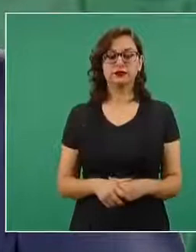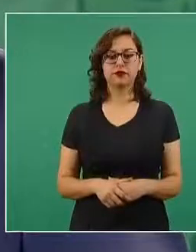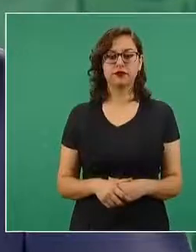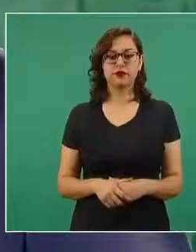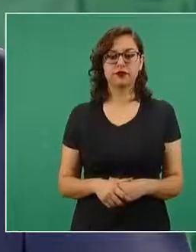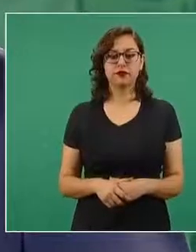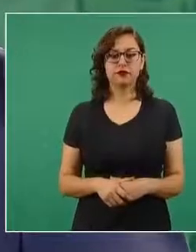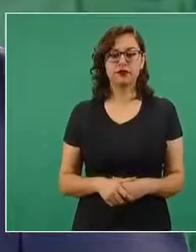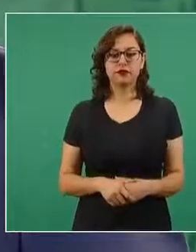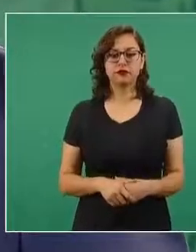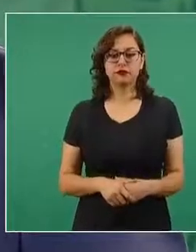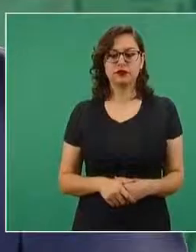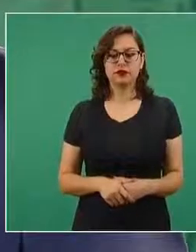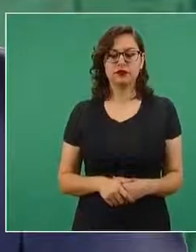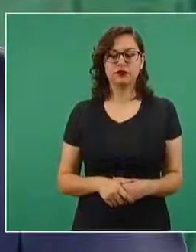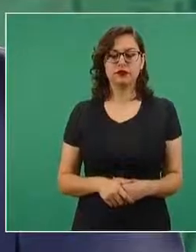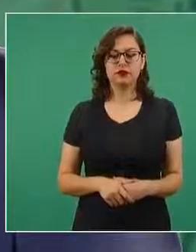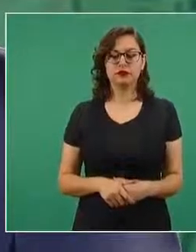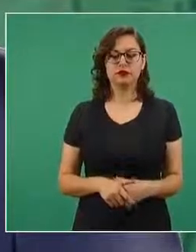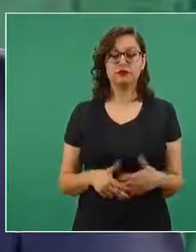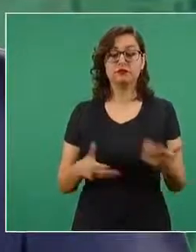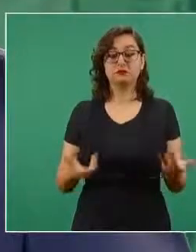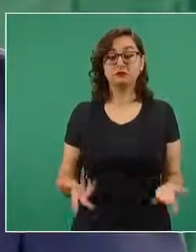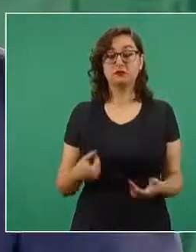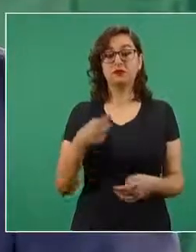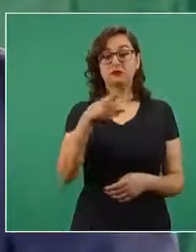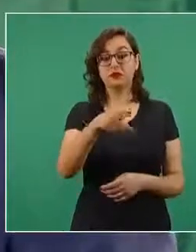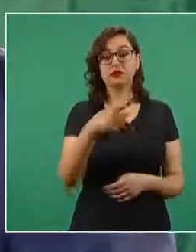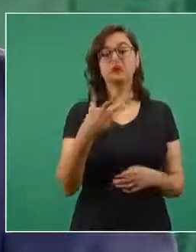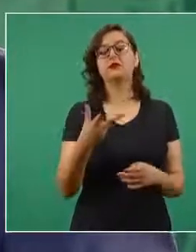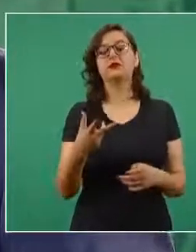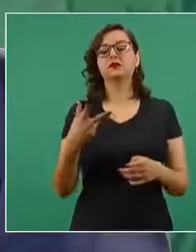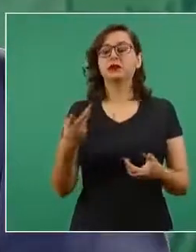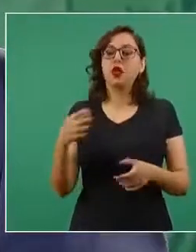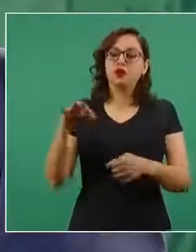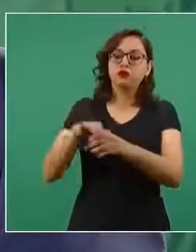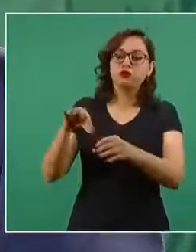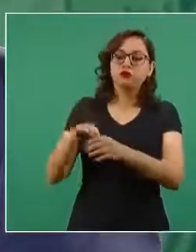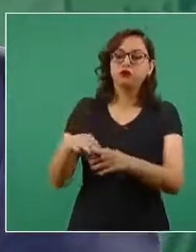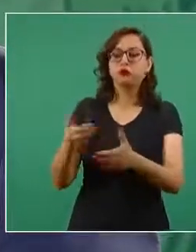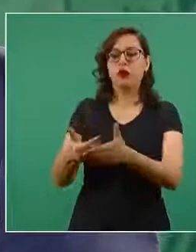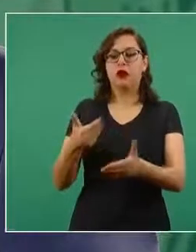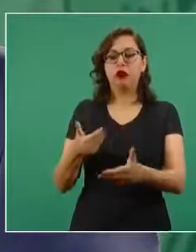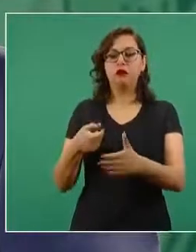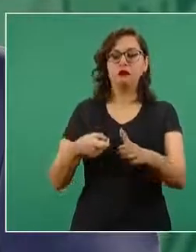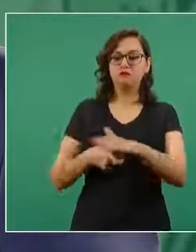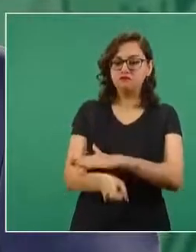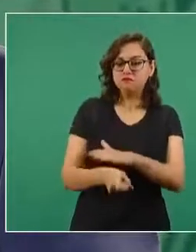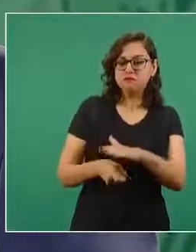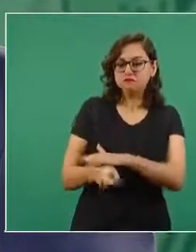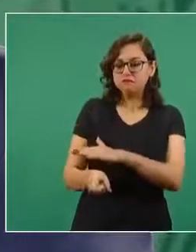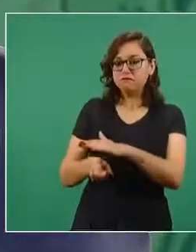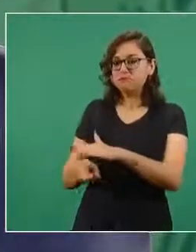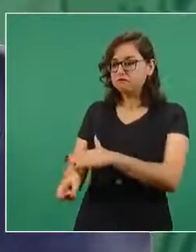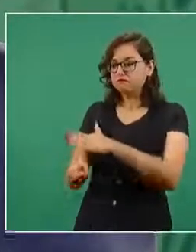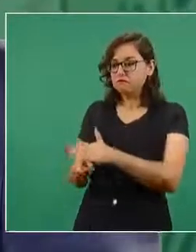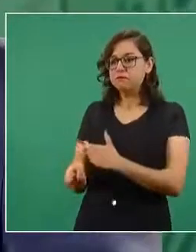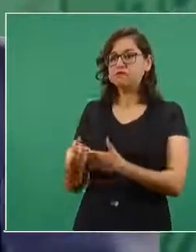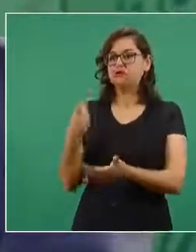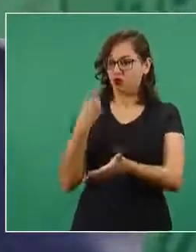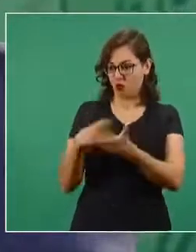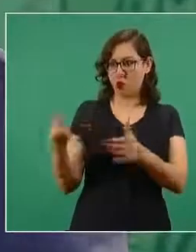y que si hay mapaches electorales entregando dinero a cambio de